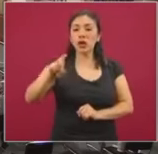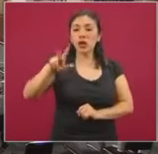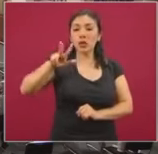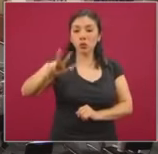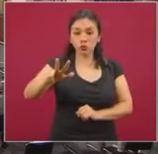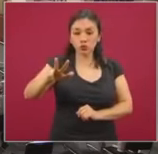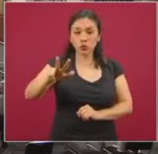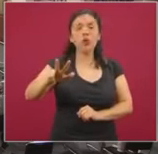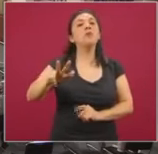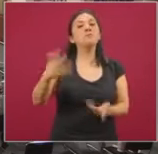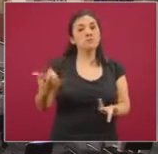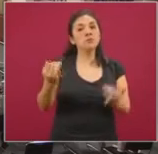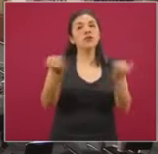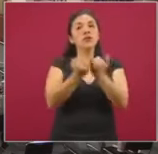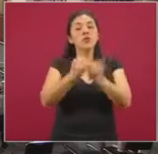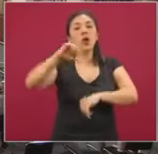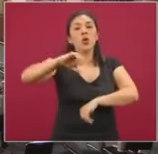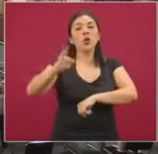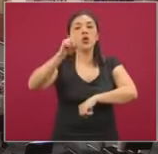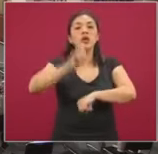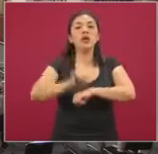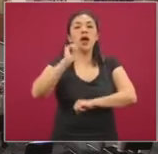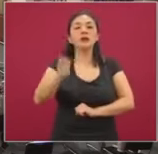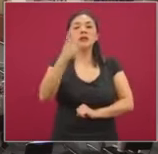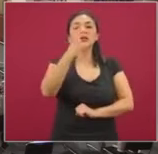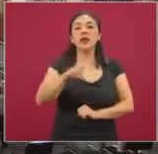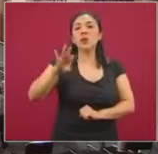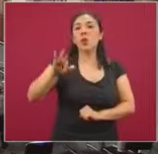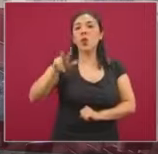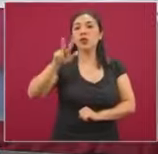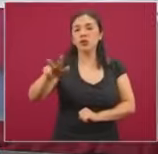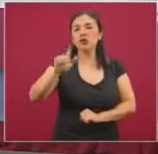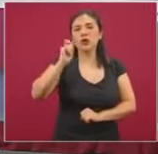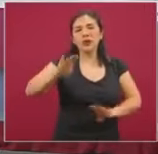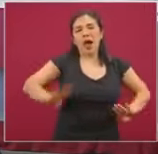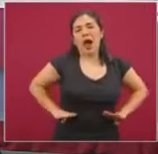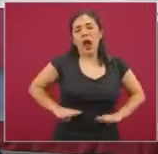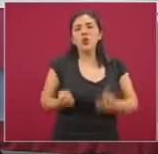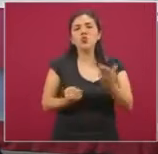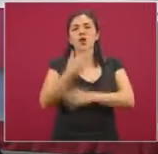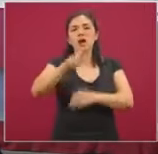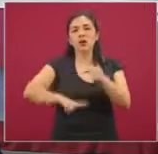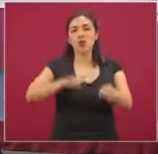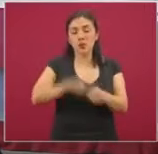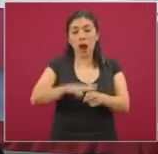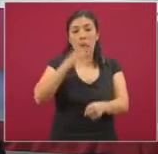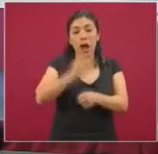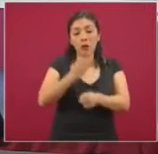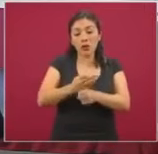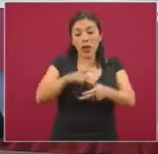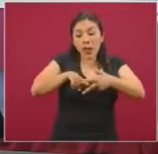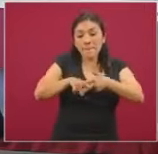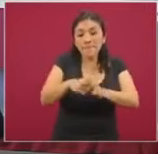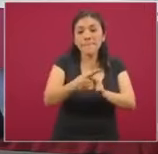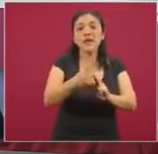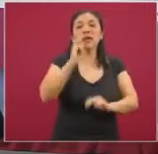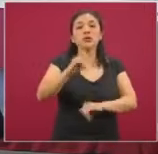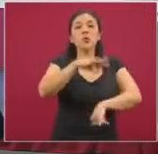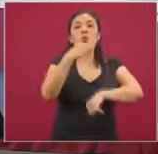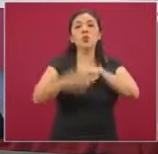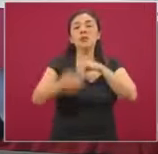238, igualmente en el día número 148 de esta nueva normalidad. Estamos iniciando la